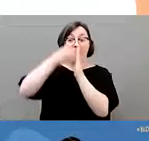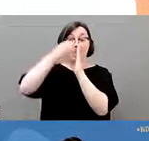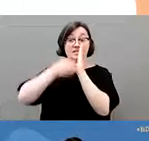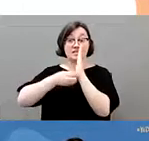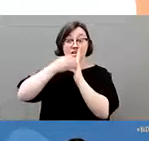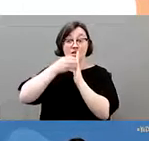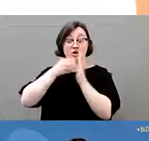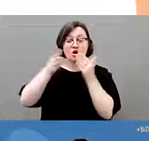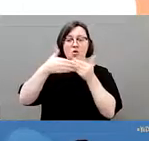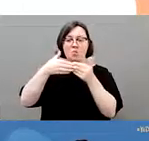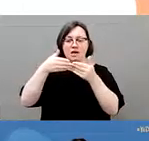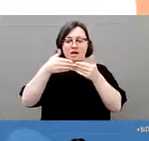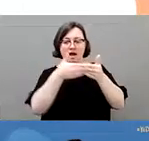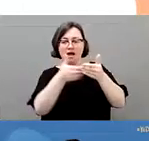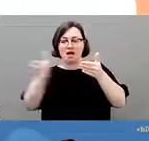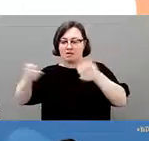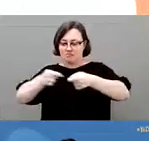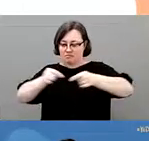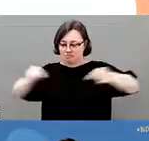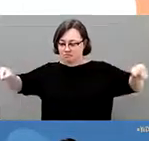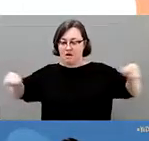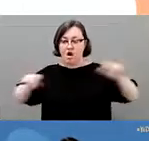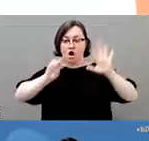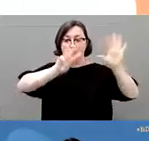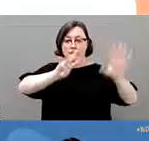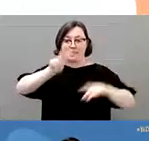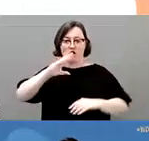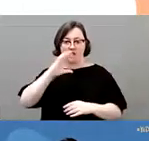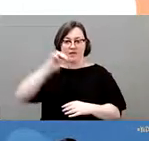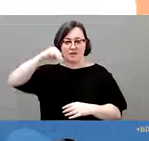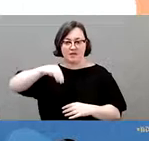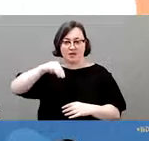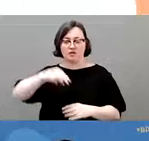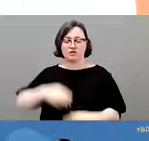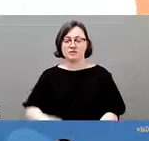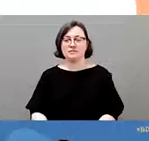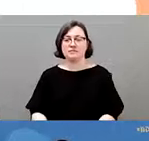Ascensores con puertas de entrada de 82 centímetros.